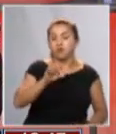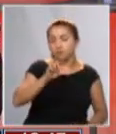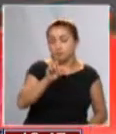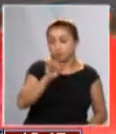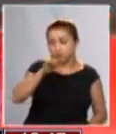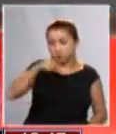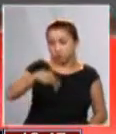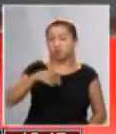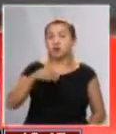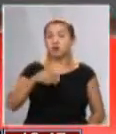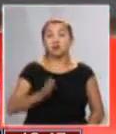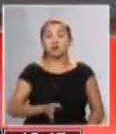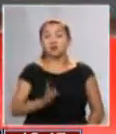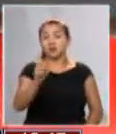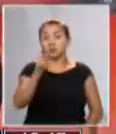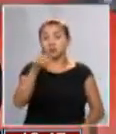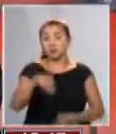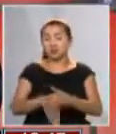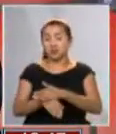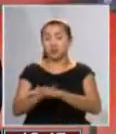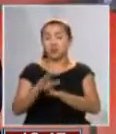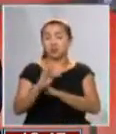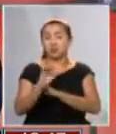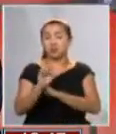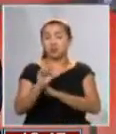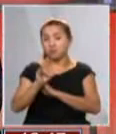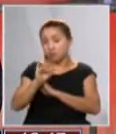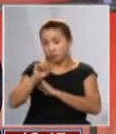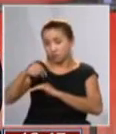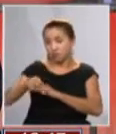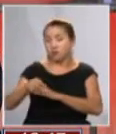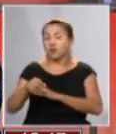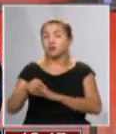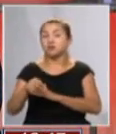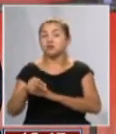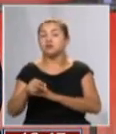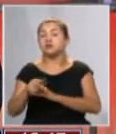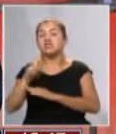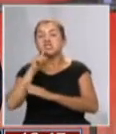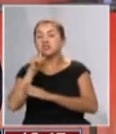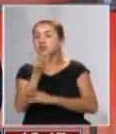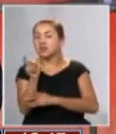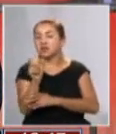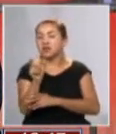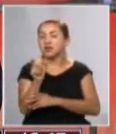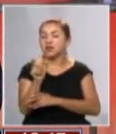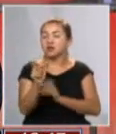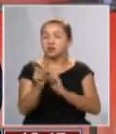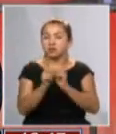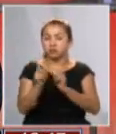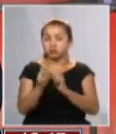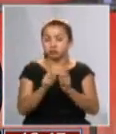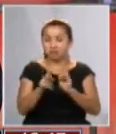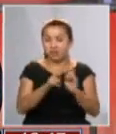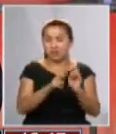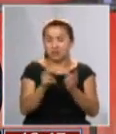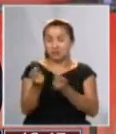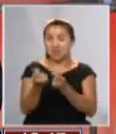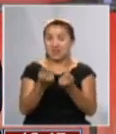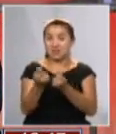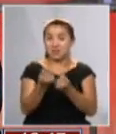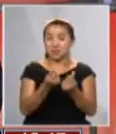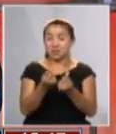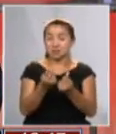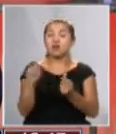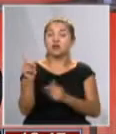decir que todavía ni siquiera entramos en el tema de los forward. Exactamente. Los forward son operaciones financieras que en general